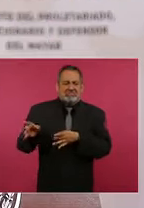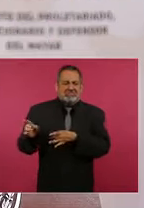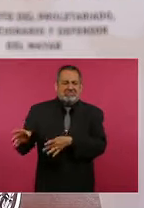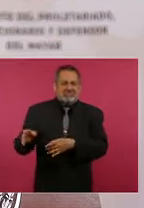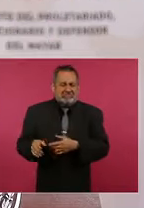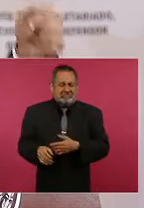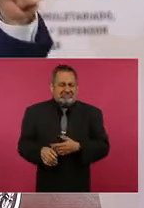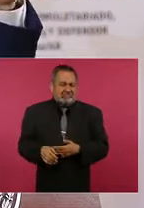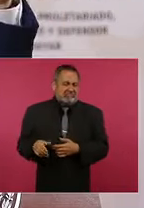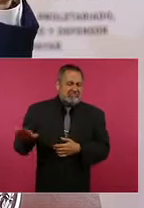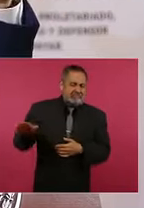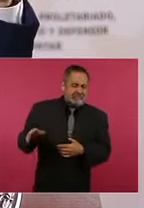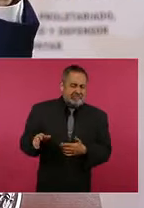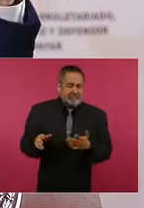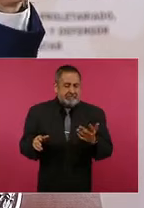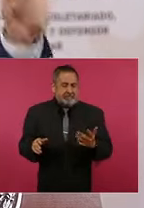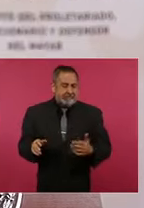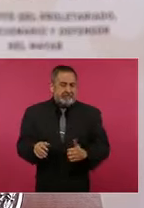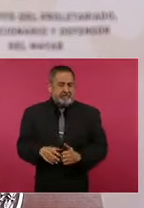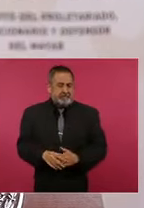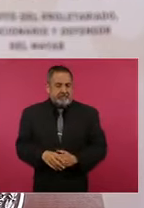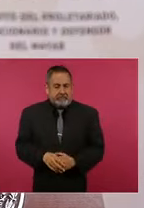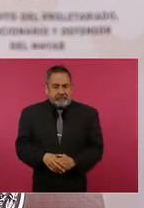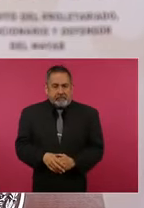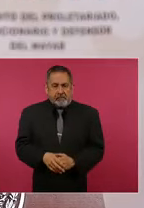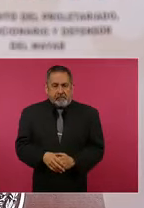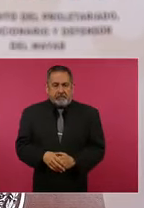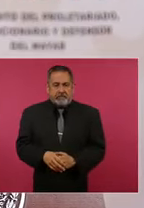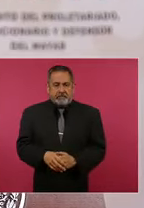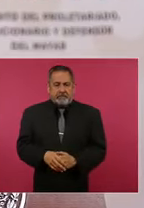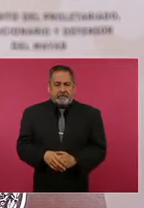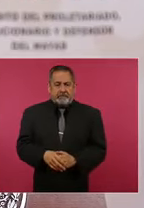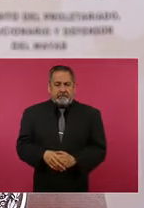lo más que se hacía era